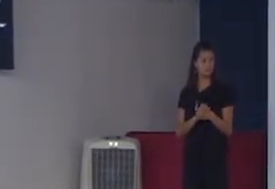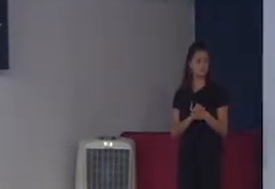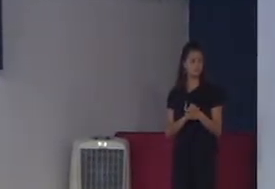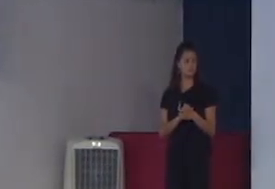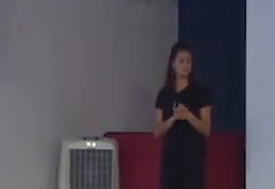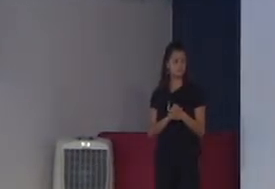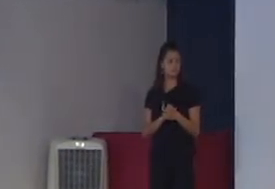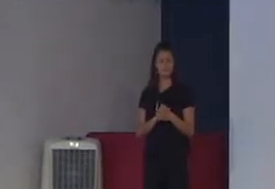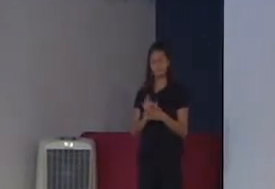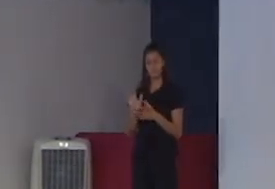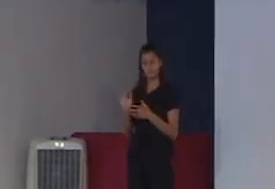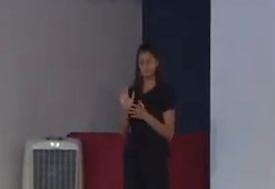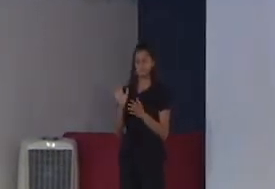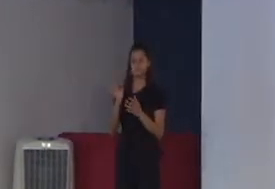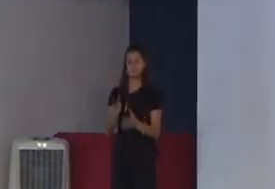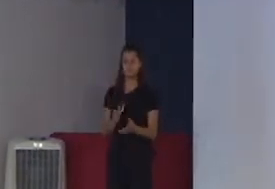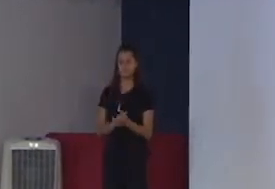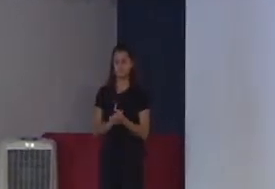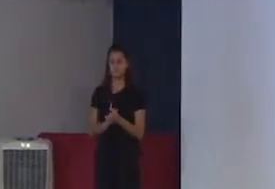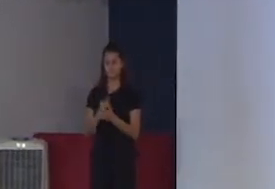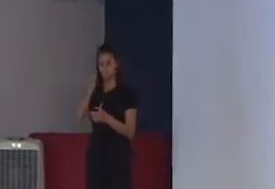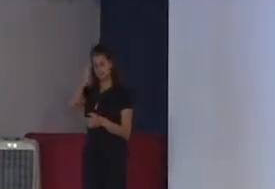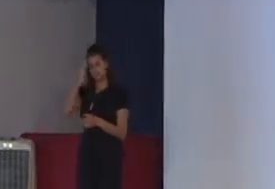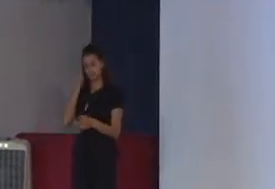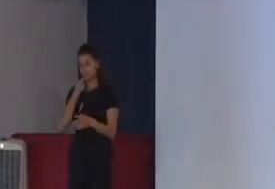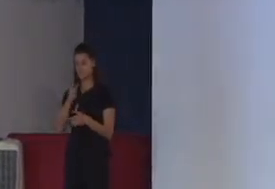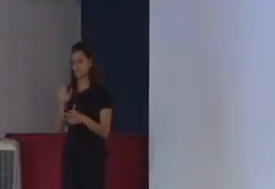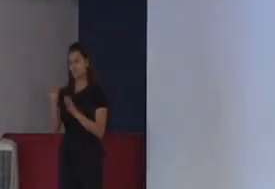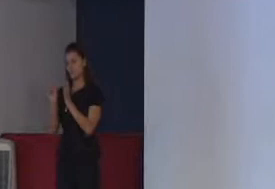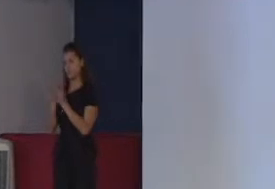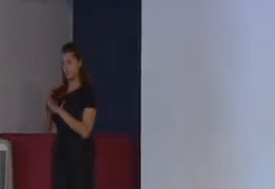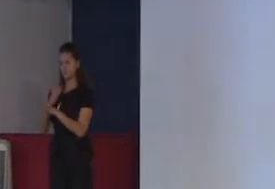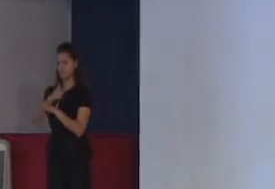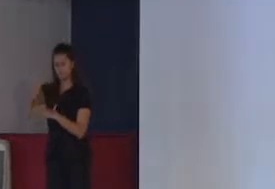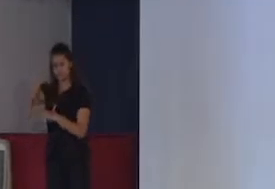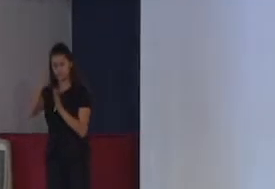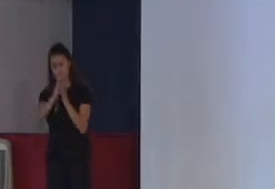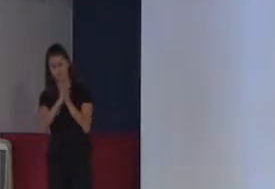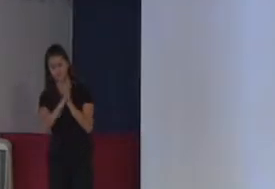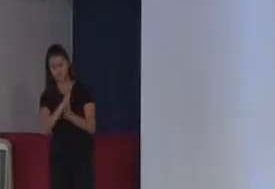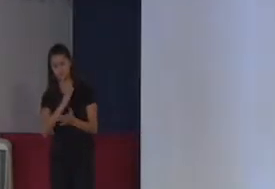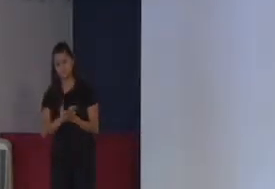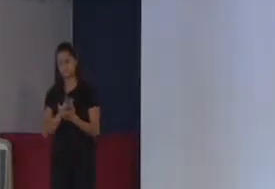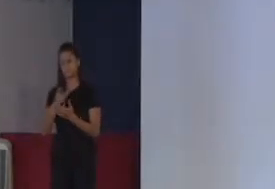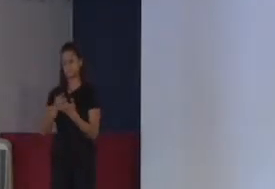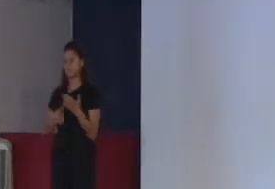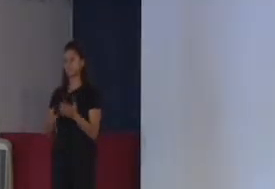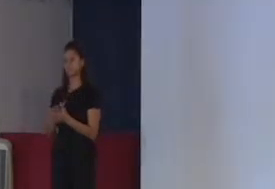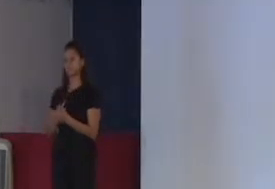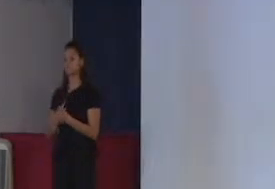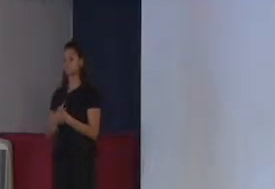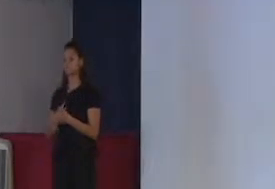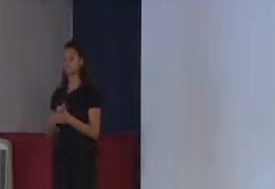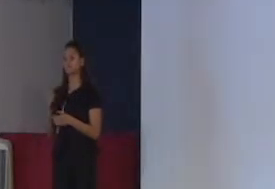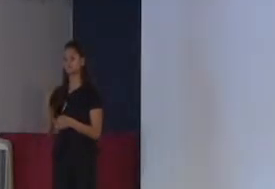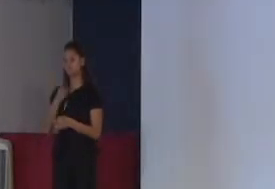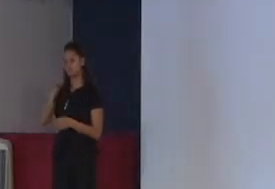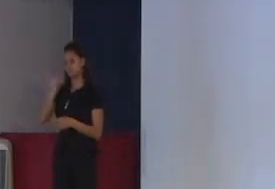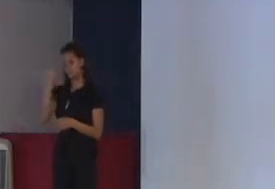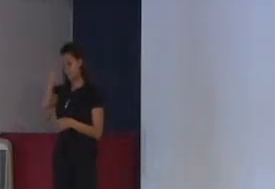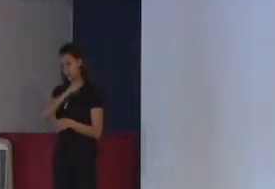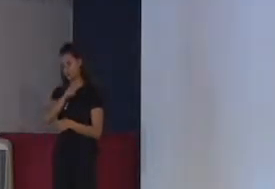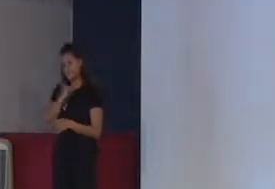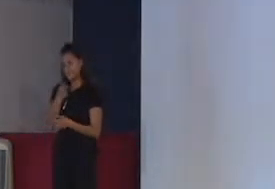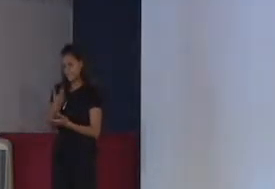Bueno, profe Marta. A ver, hay una cosa y es que el profe lo planteaba ayer, era de que démonos cuenta hasta